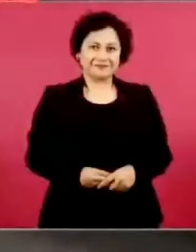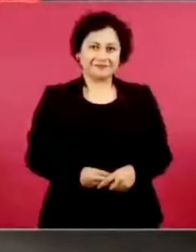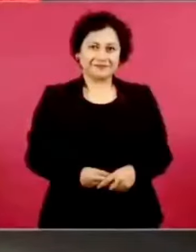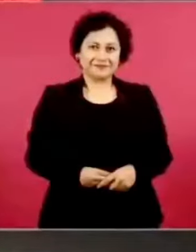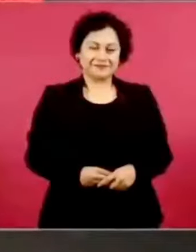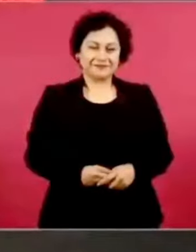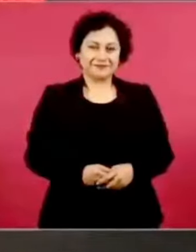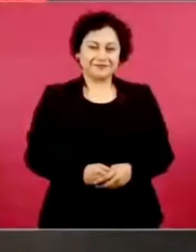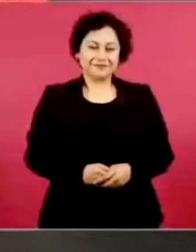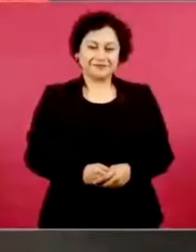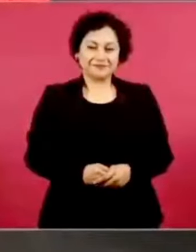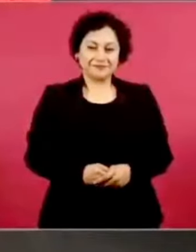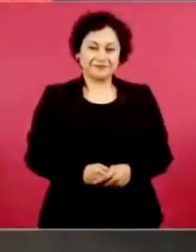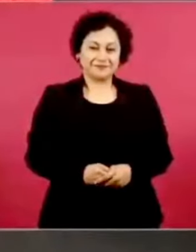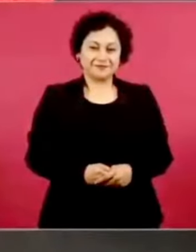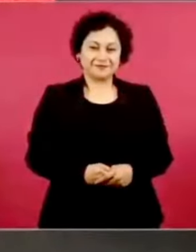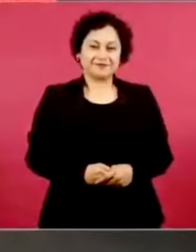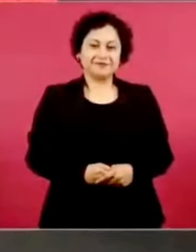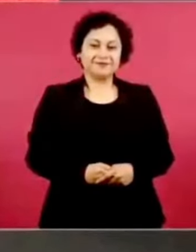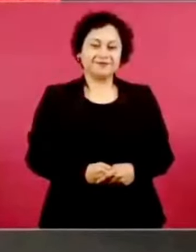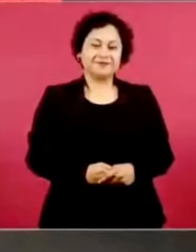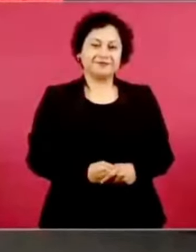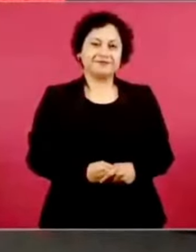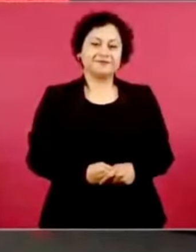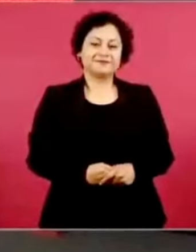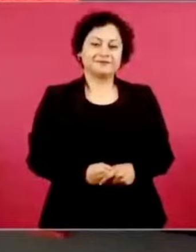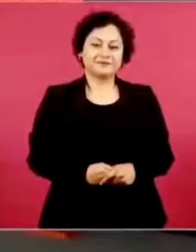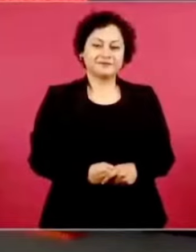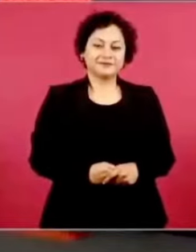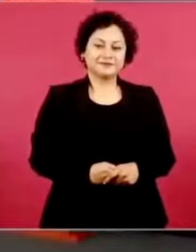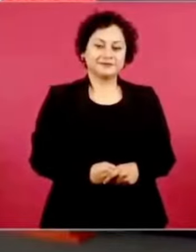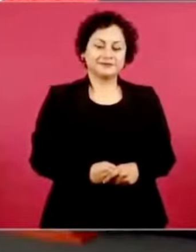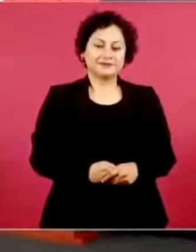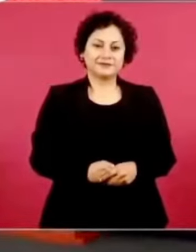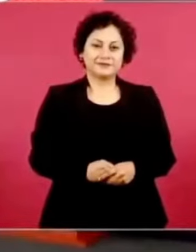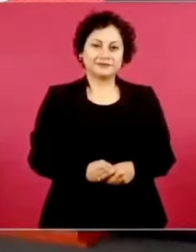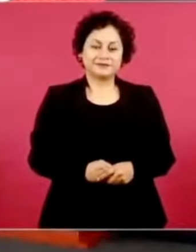Ah, ahí se las dejo de tarea.